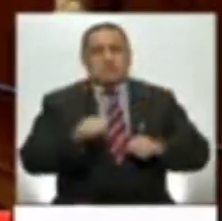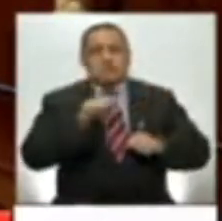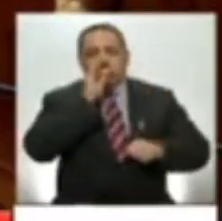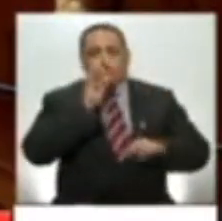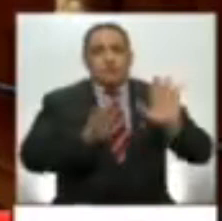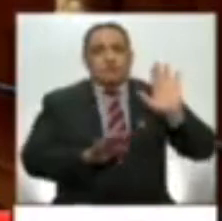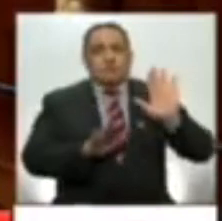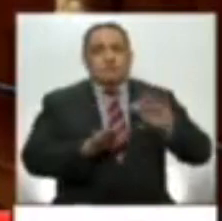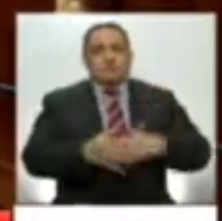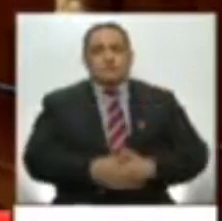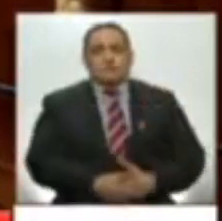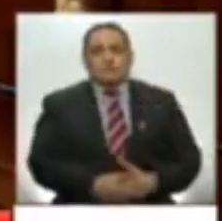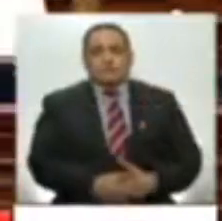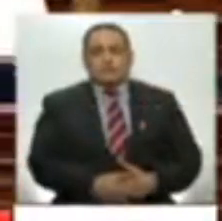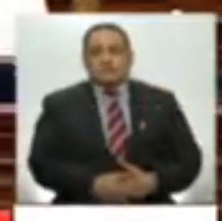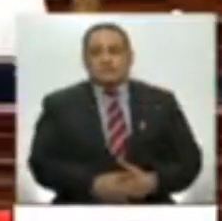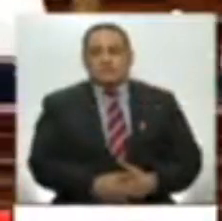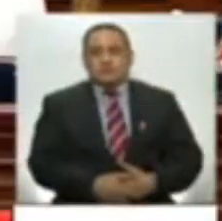juro.